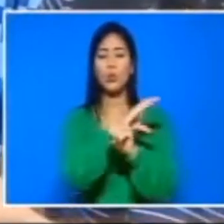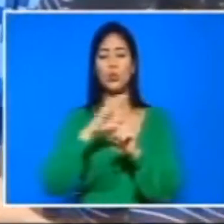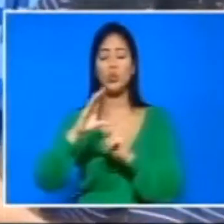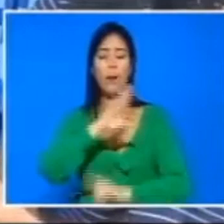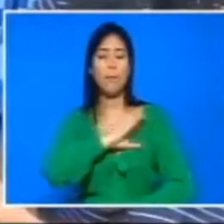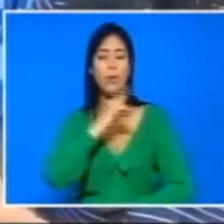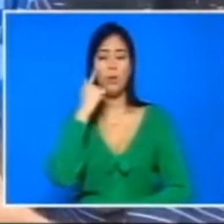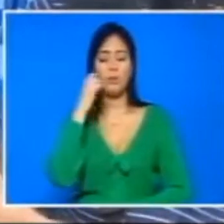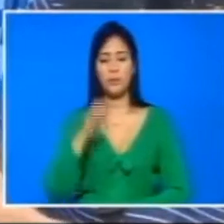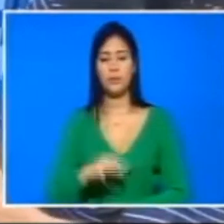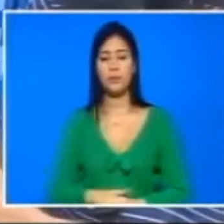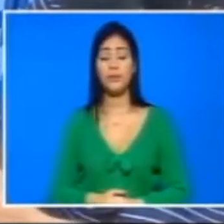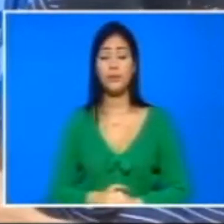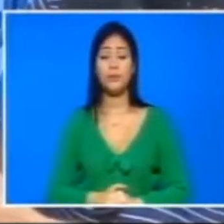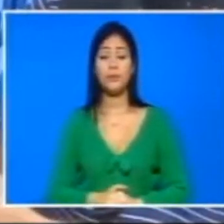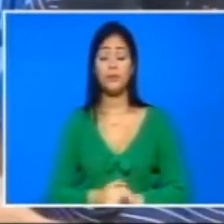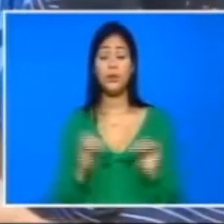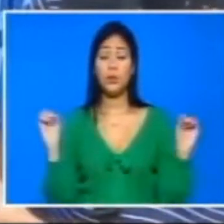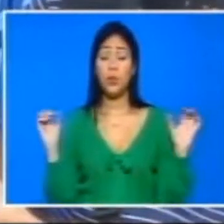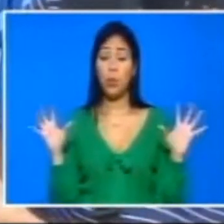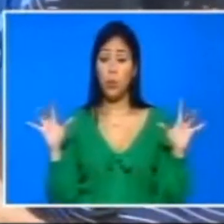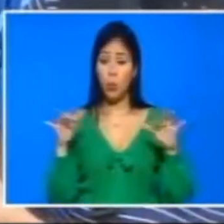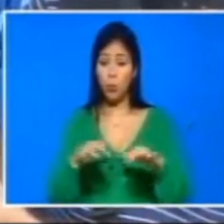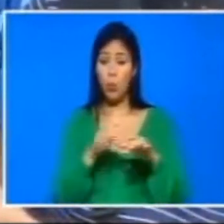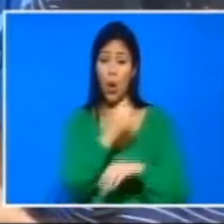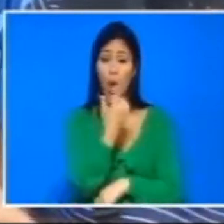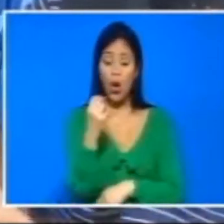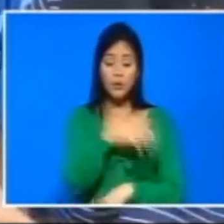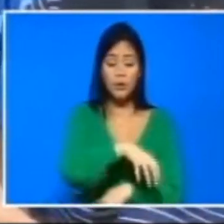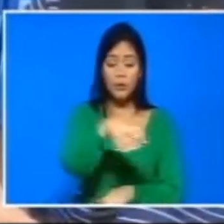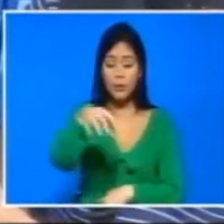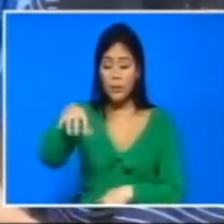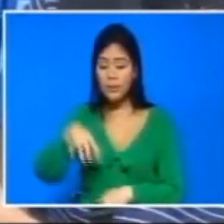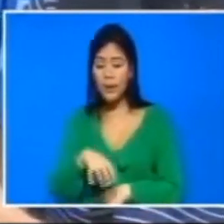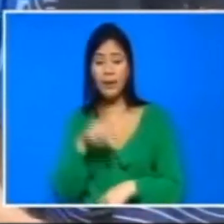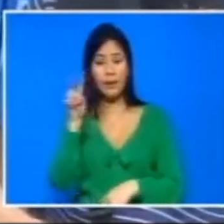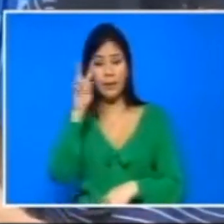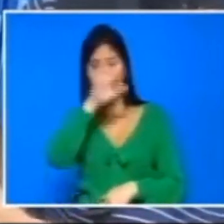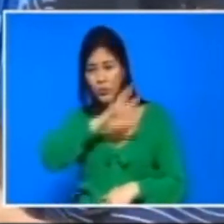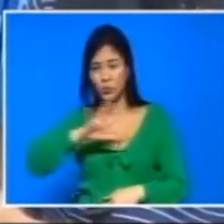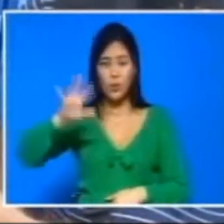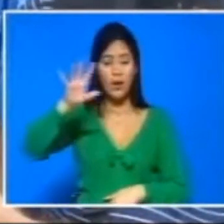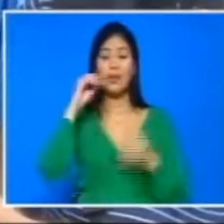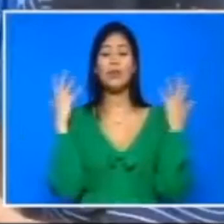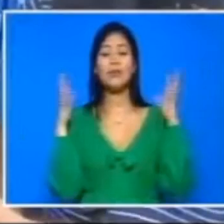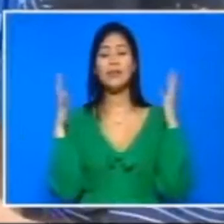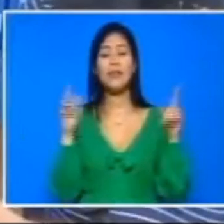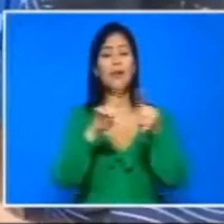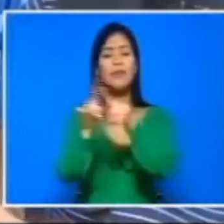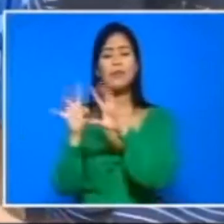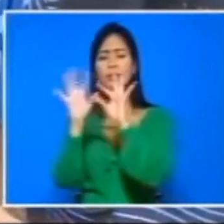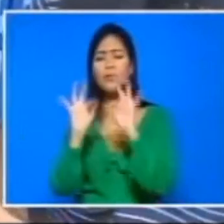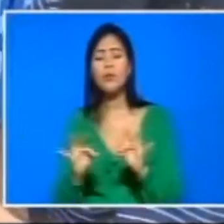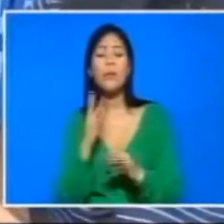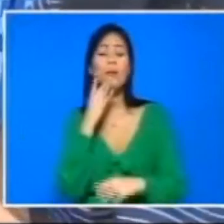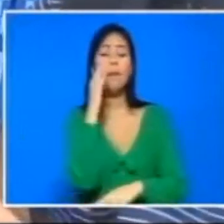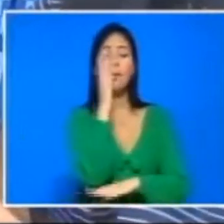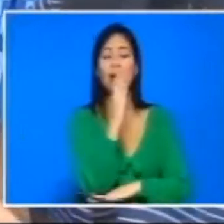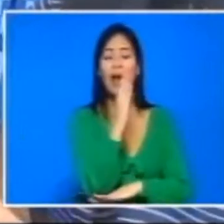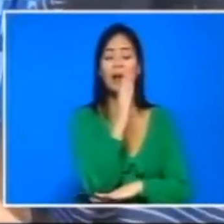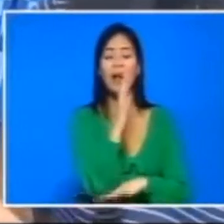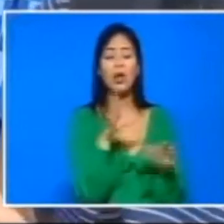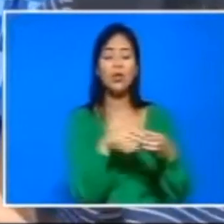que aglutina pues a los 11 estados del país donde se celebra esta manifestación de diferentes formas. Por ejemplo, en el estado Lara con la